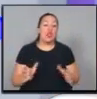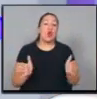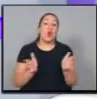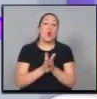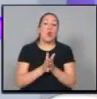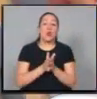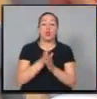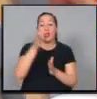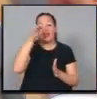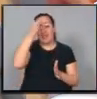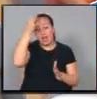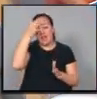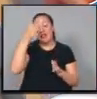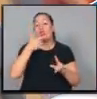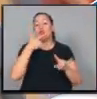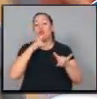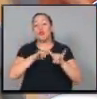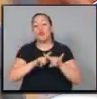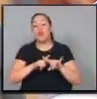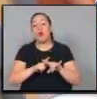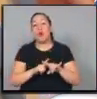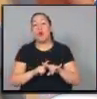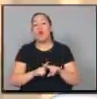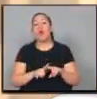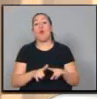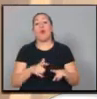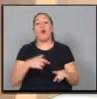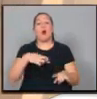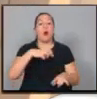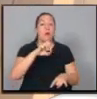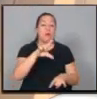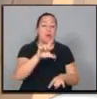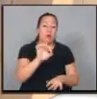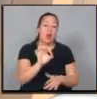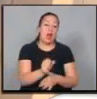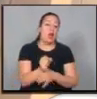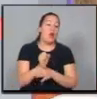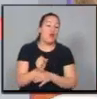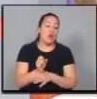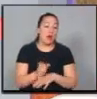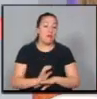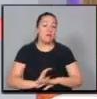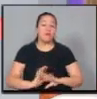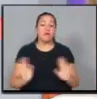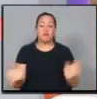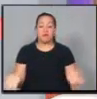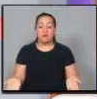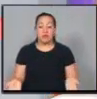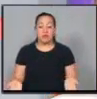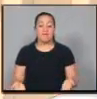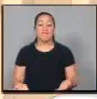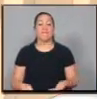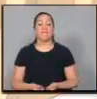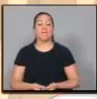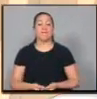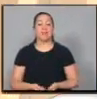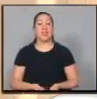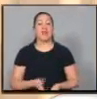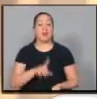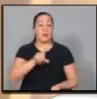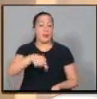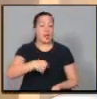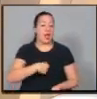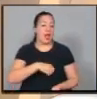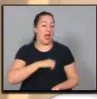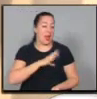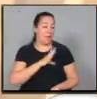un par de recitales juntos, el polaco rompiéndola como la está rompiendo, es súper popular. Viste que enamora también, esas